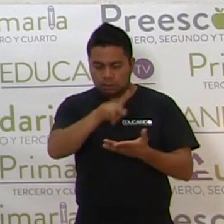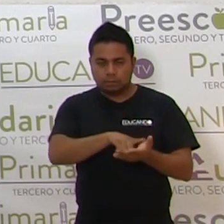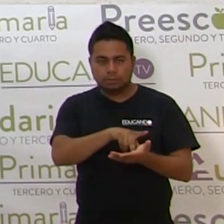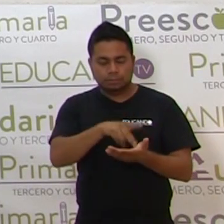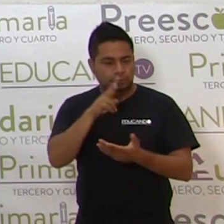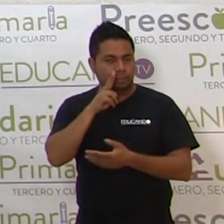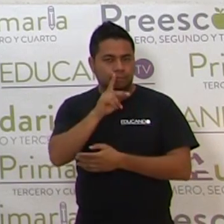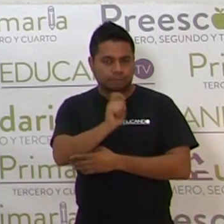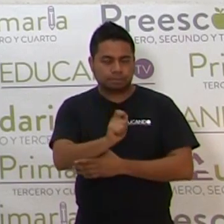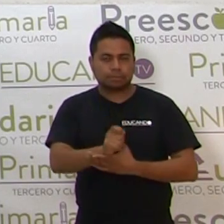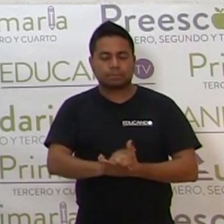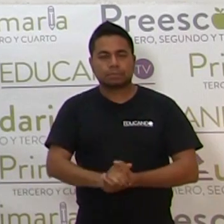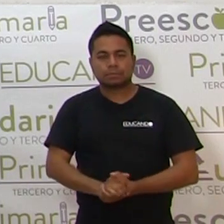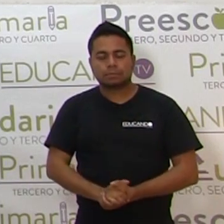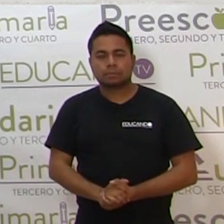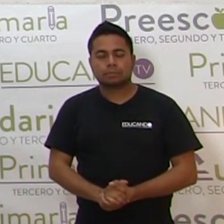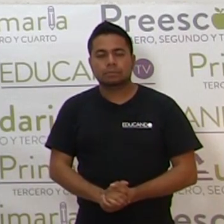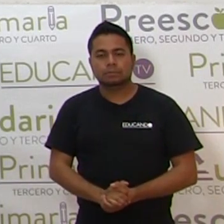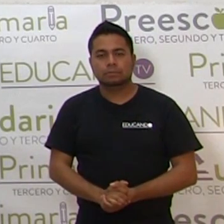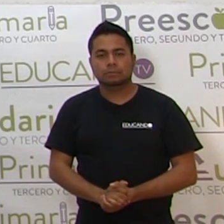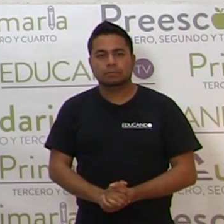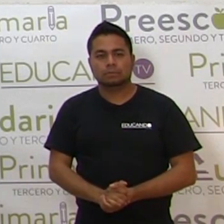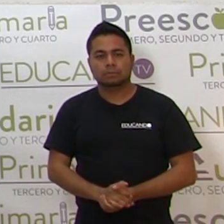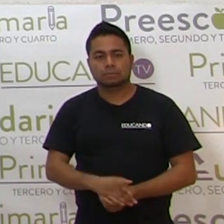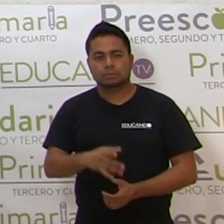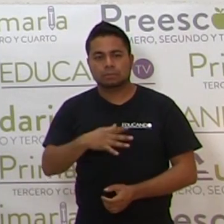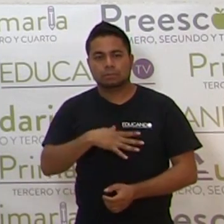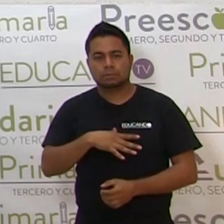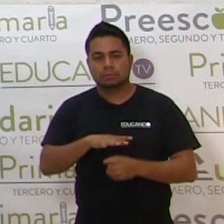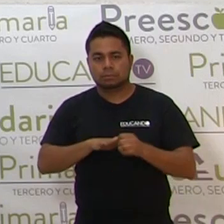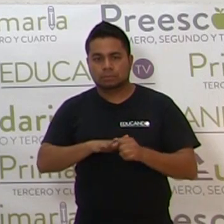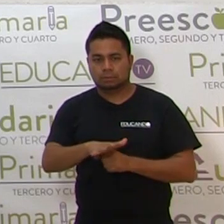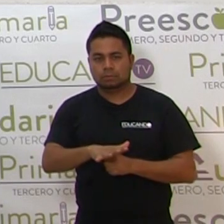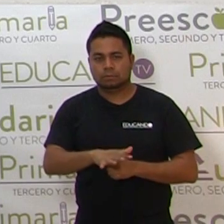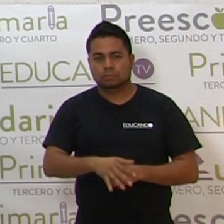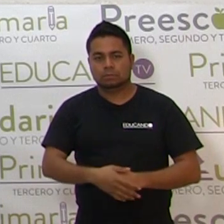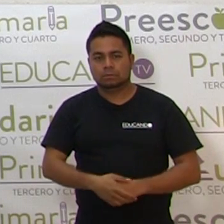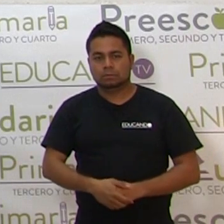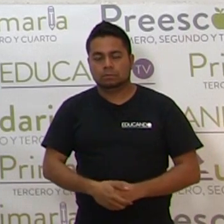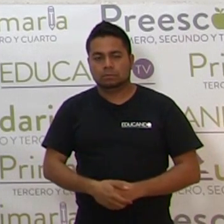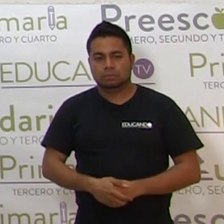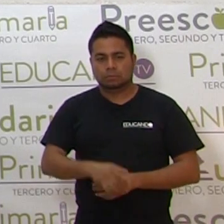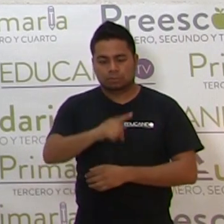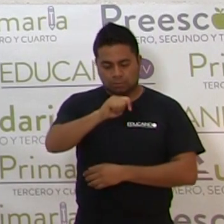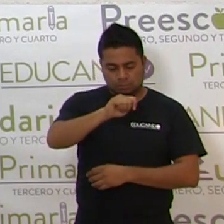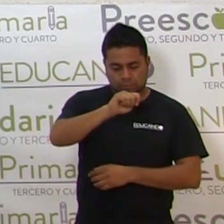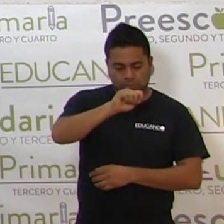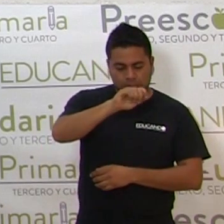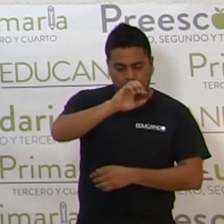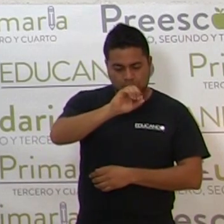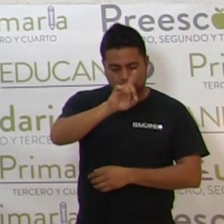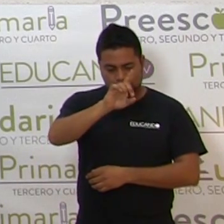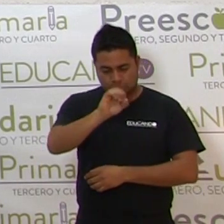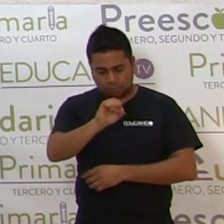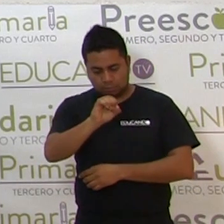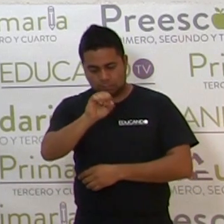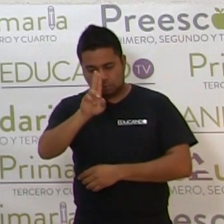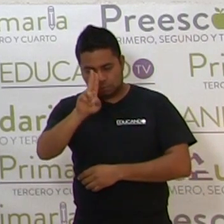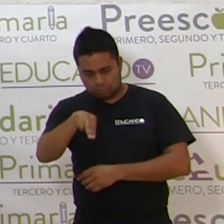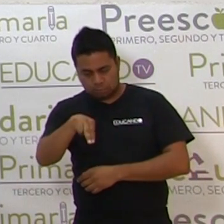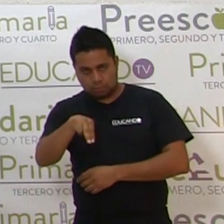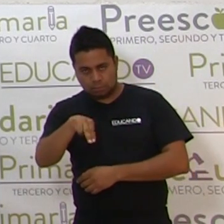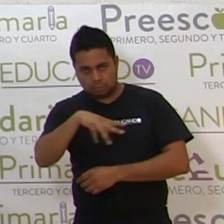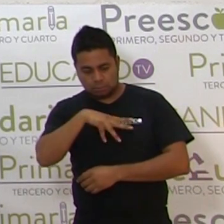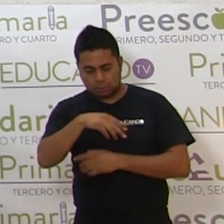Rectificamos y tenemos lo siguiente. Todo un, esta sería